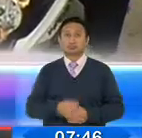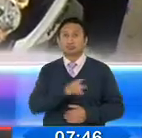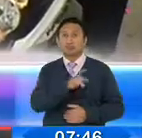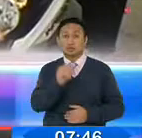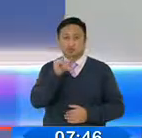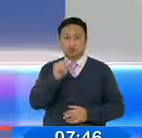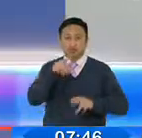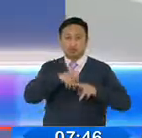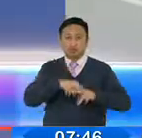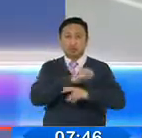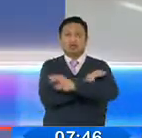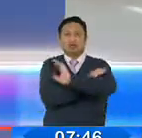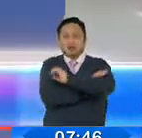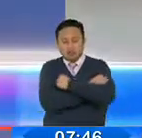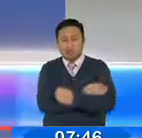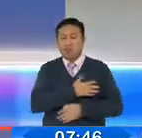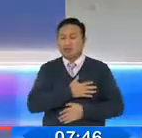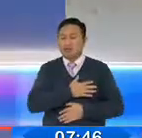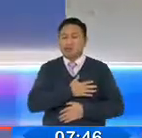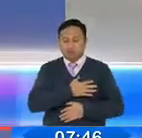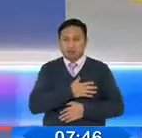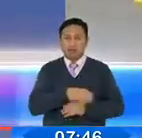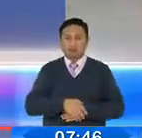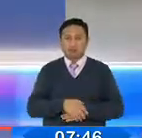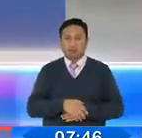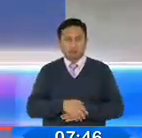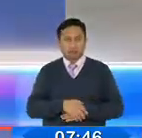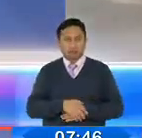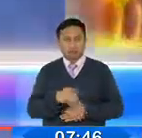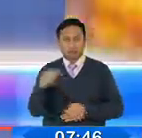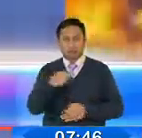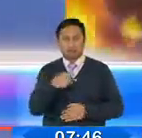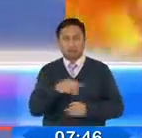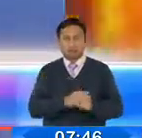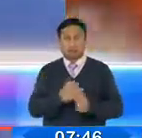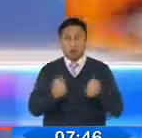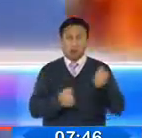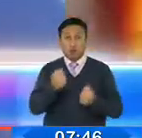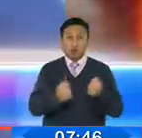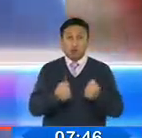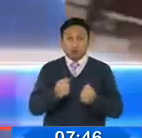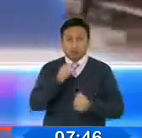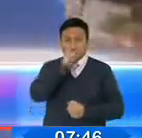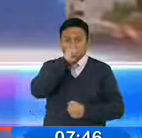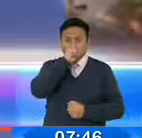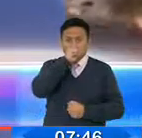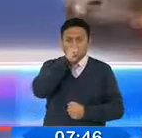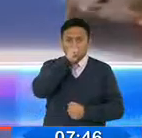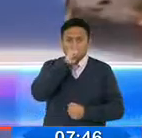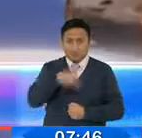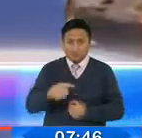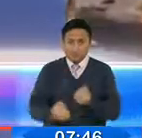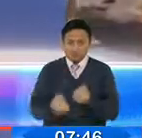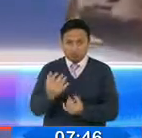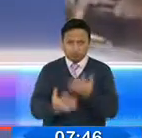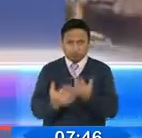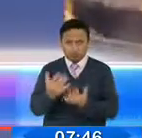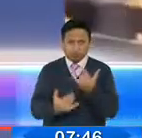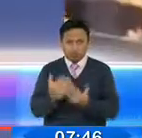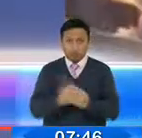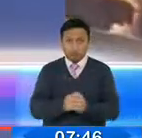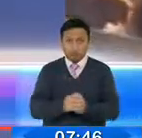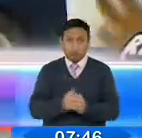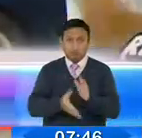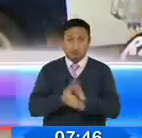cuando las primeras llamas que salían de la parte inferior de un auto advirtieron el peligro en la vía a la